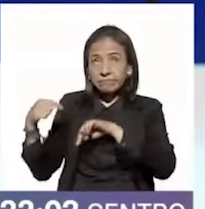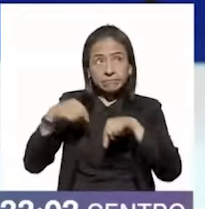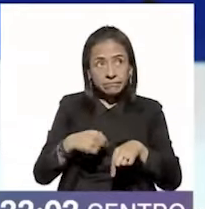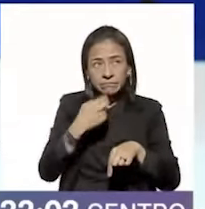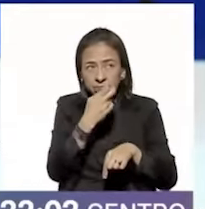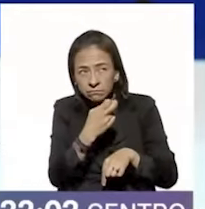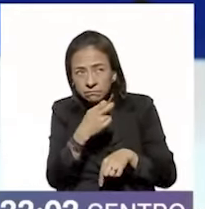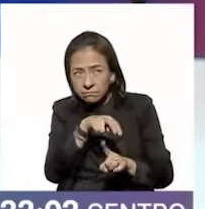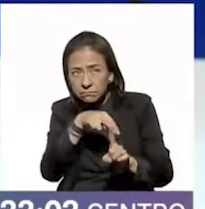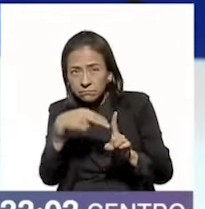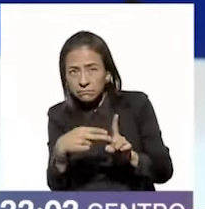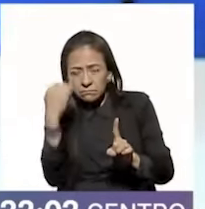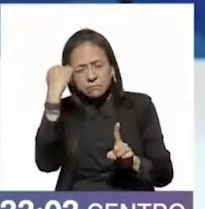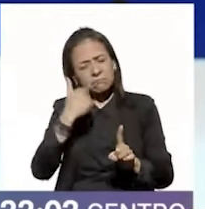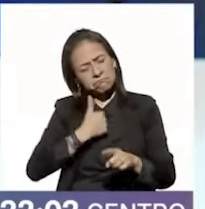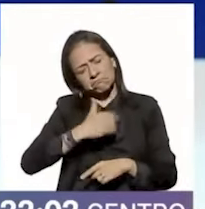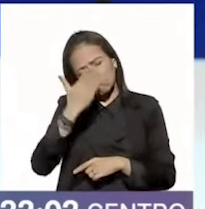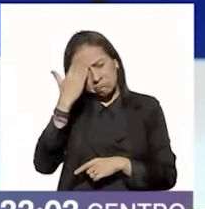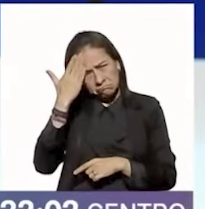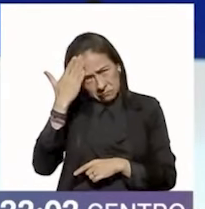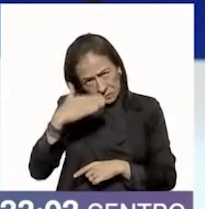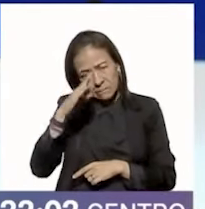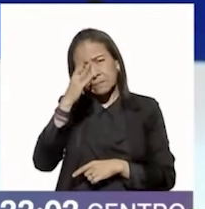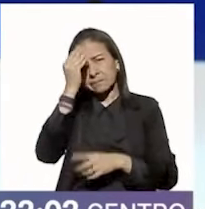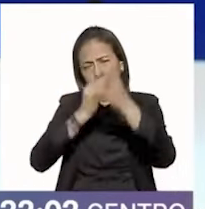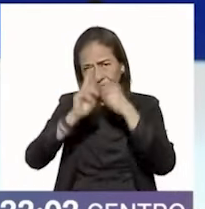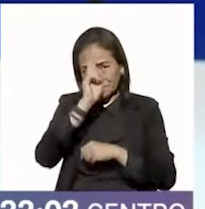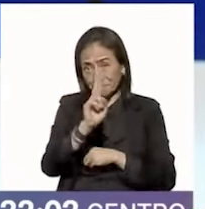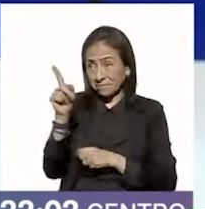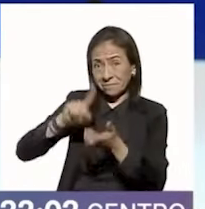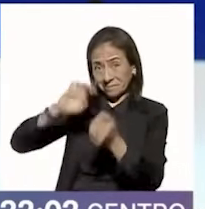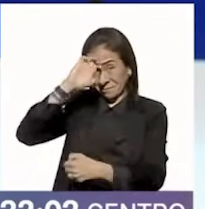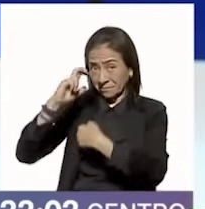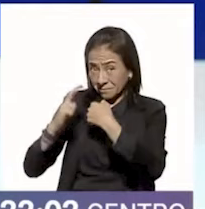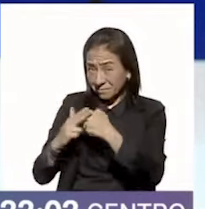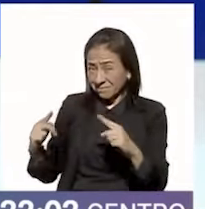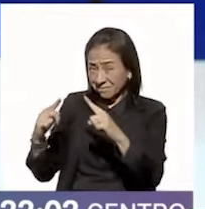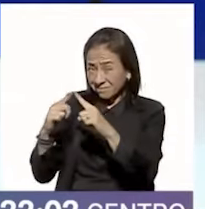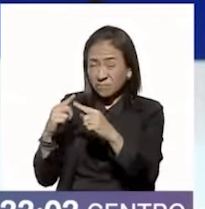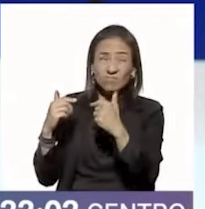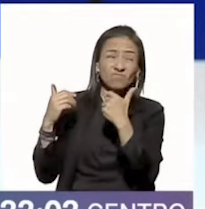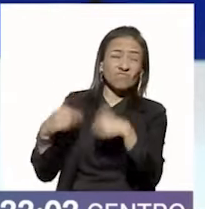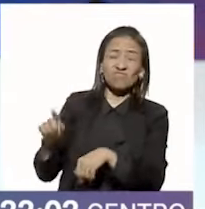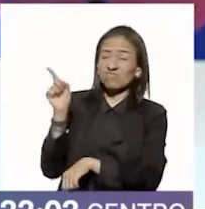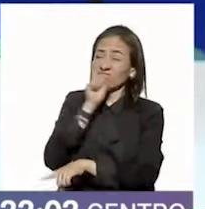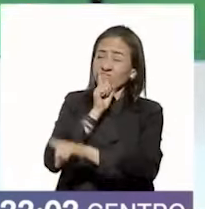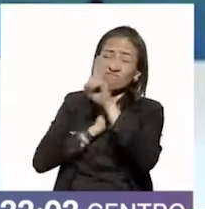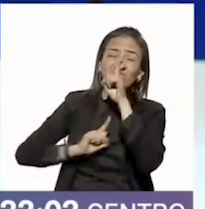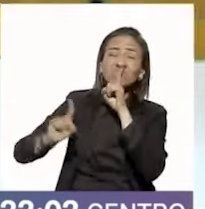verdad que en Europa la Iglesia ha sido muy mentirosa. Muy mentirosa, ¿no? Es decir,